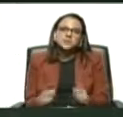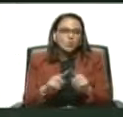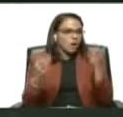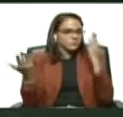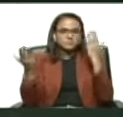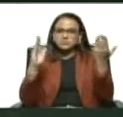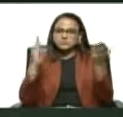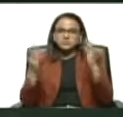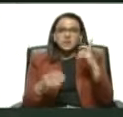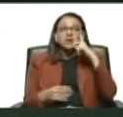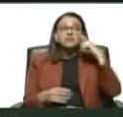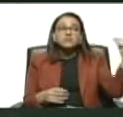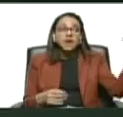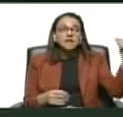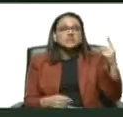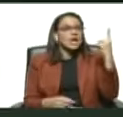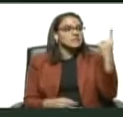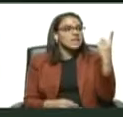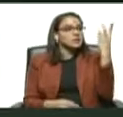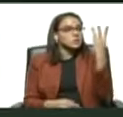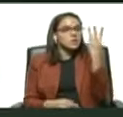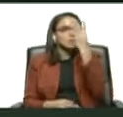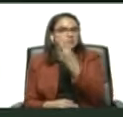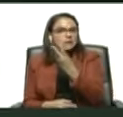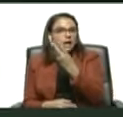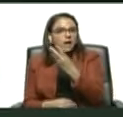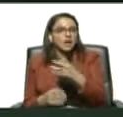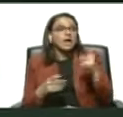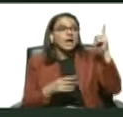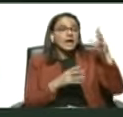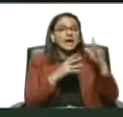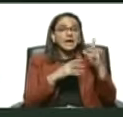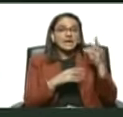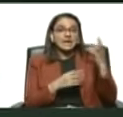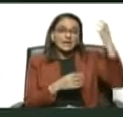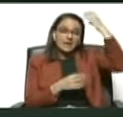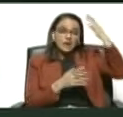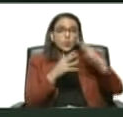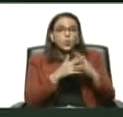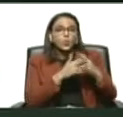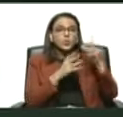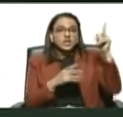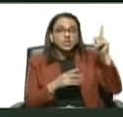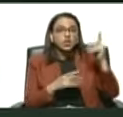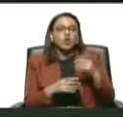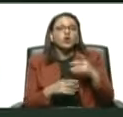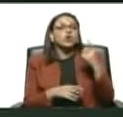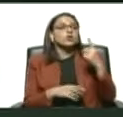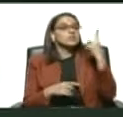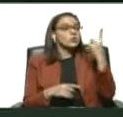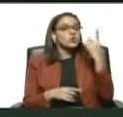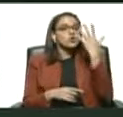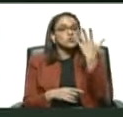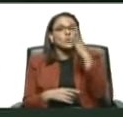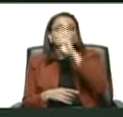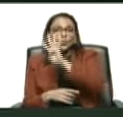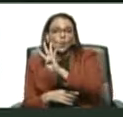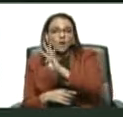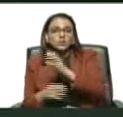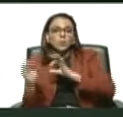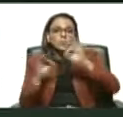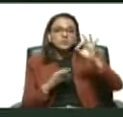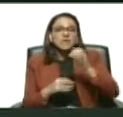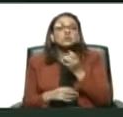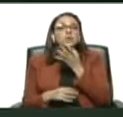Francia, un 133%, el Reino Unido, un 174%, Italia, un